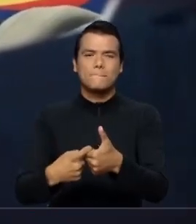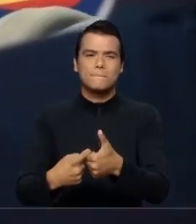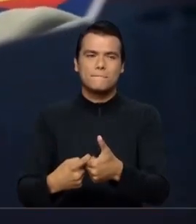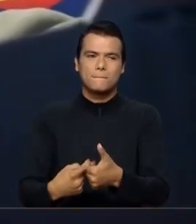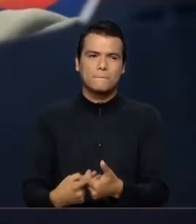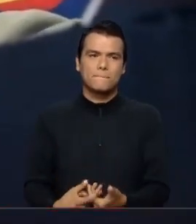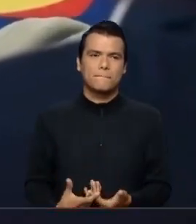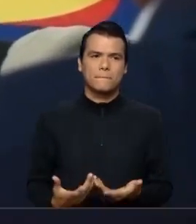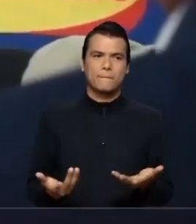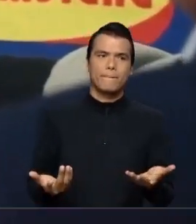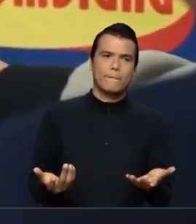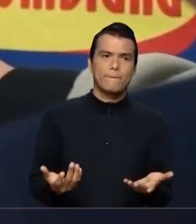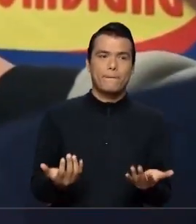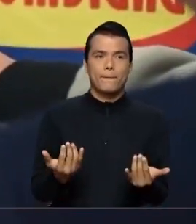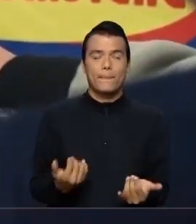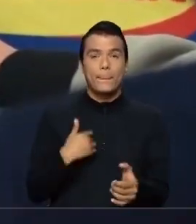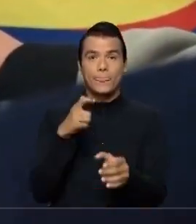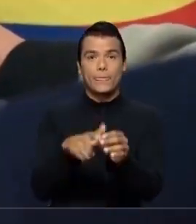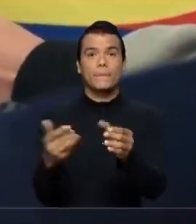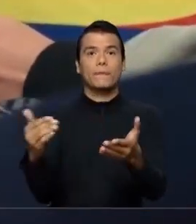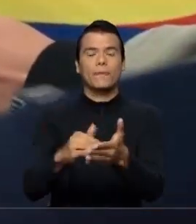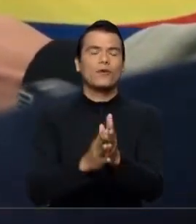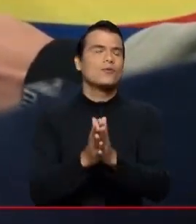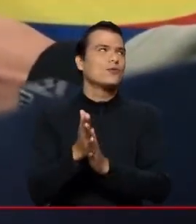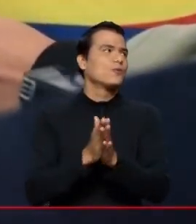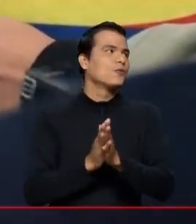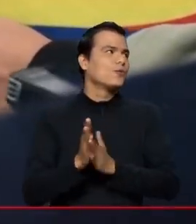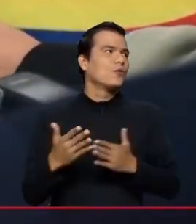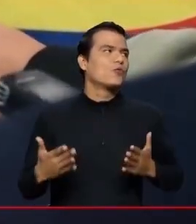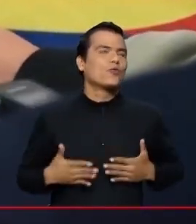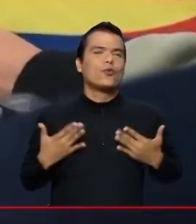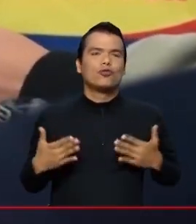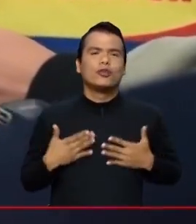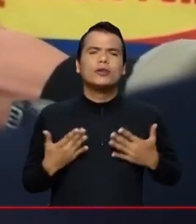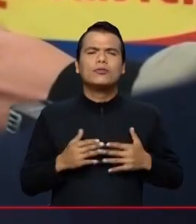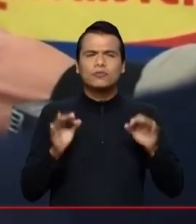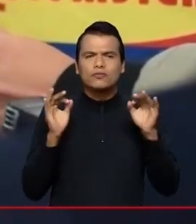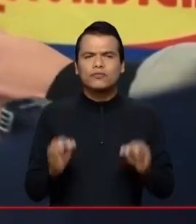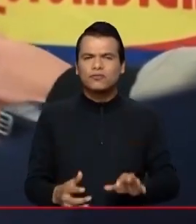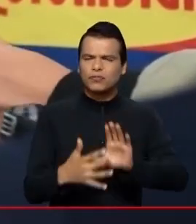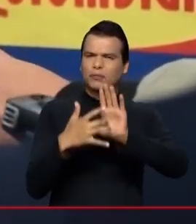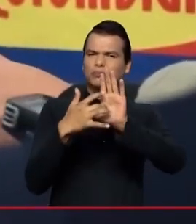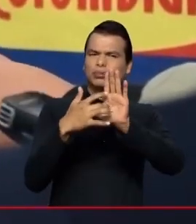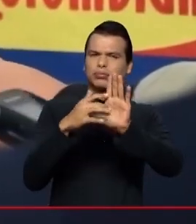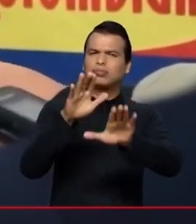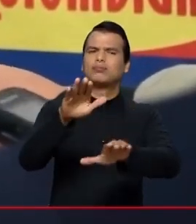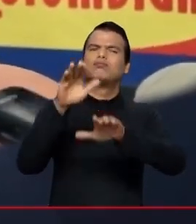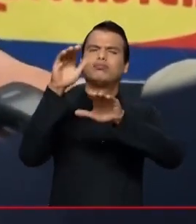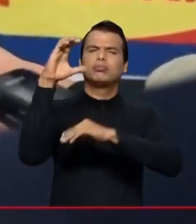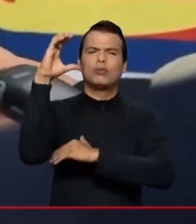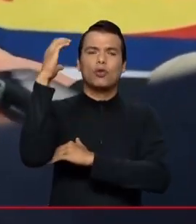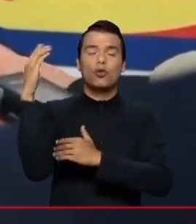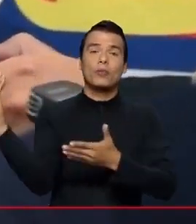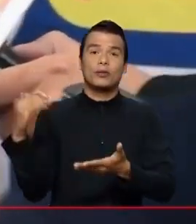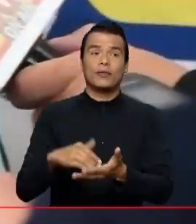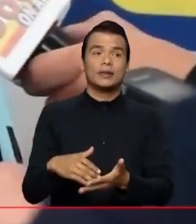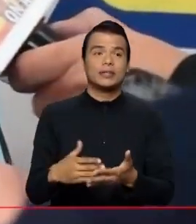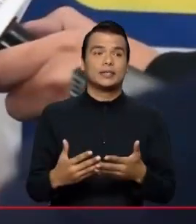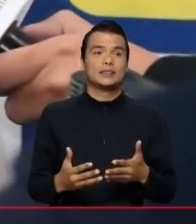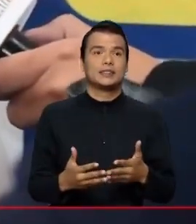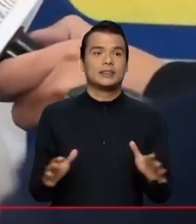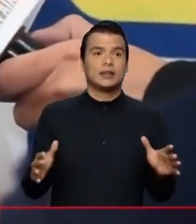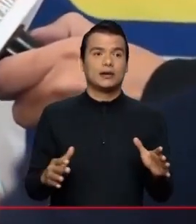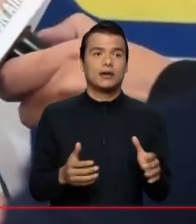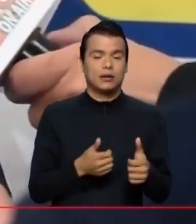muy contentas de vivir este proceso nuevamente de poder representar al país una vez más en mundial y cada